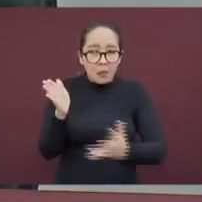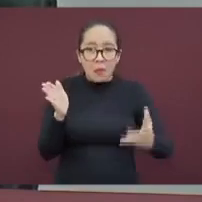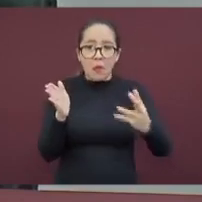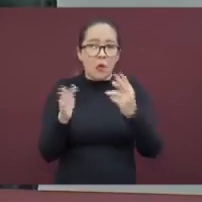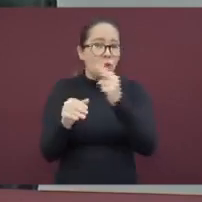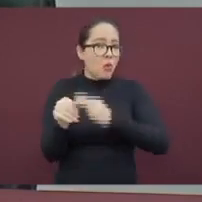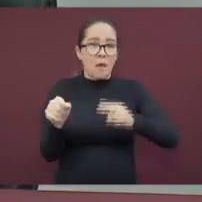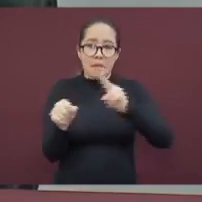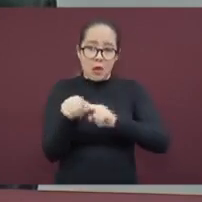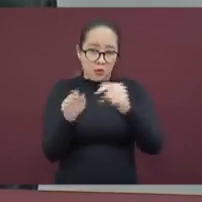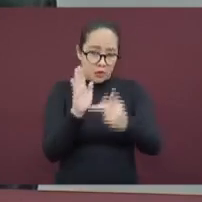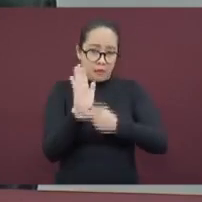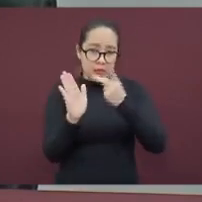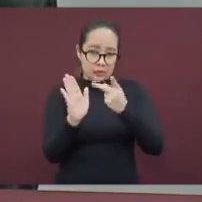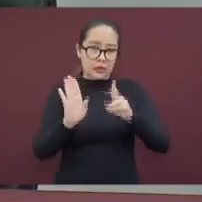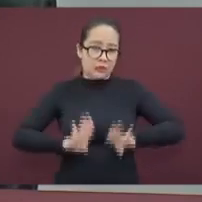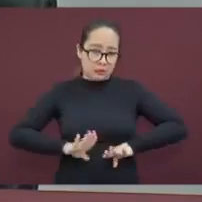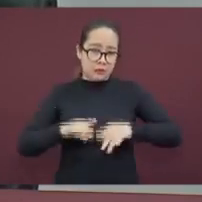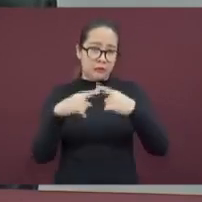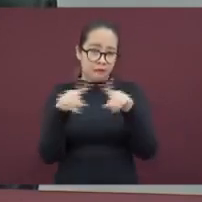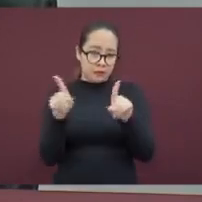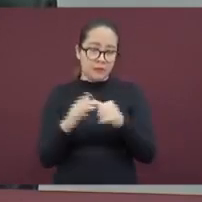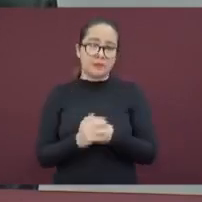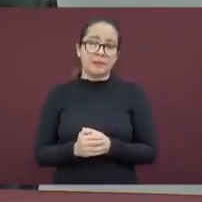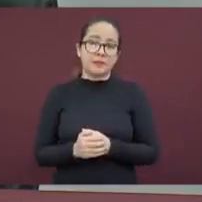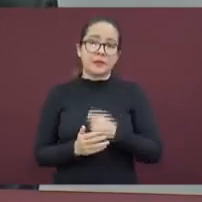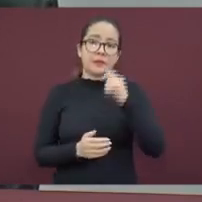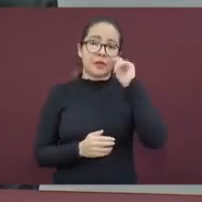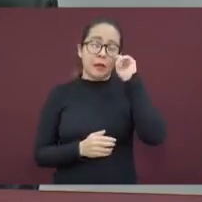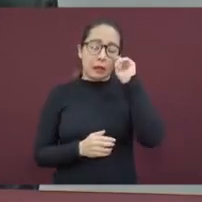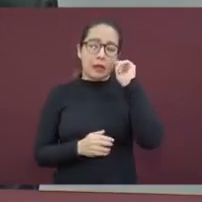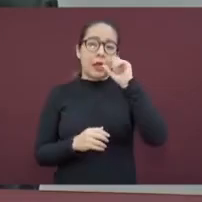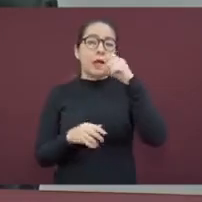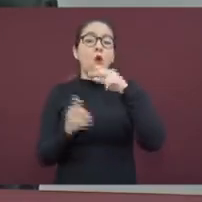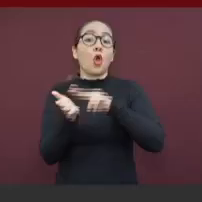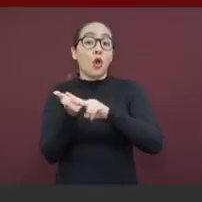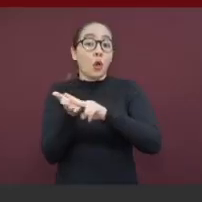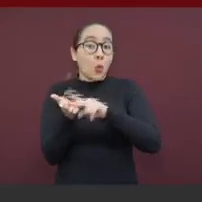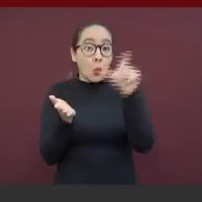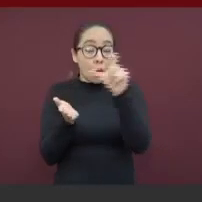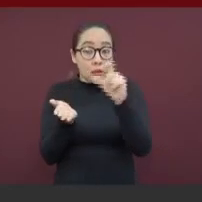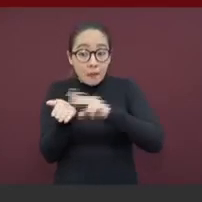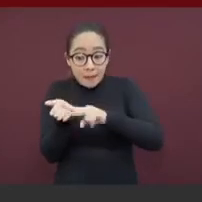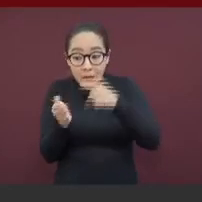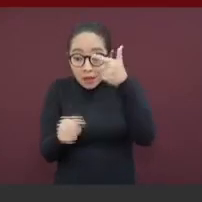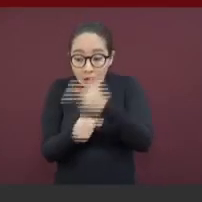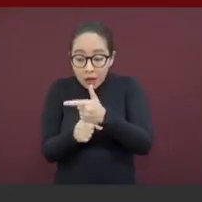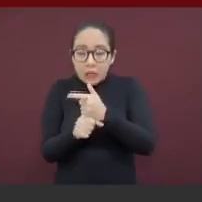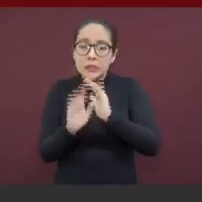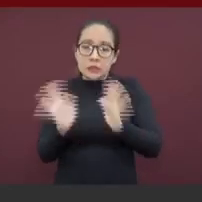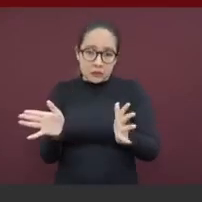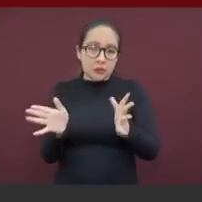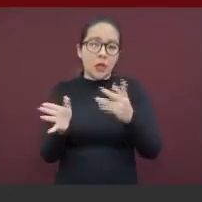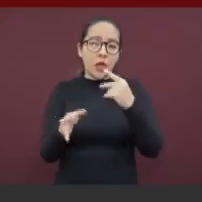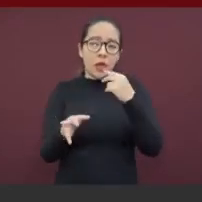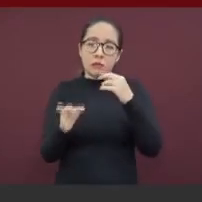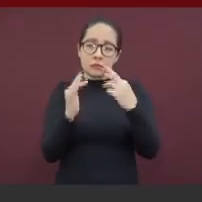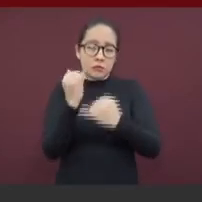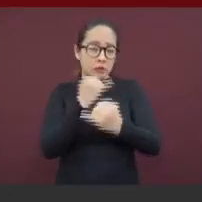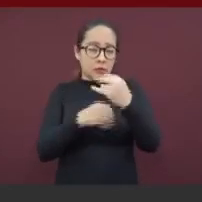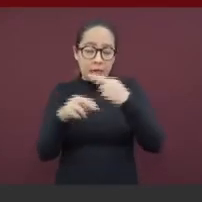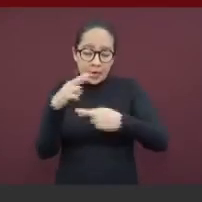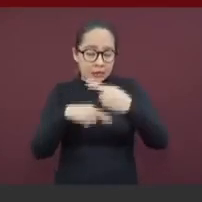verde será el escenario más parecido a como estábamos antes presten atención a los cuadros en nivel